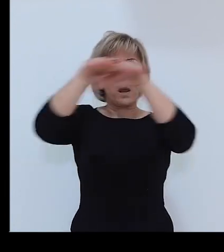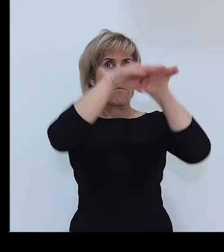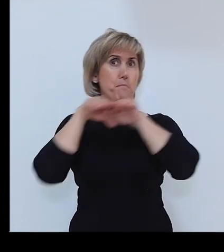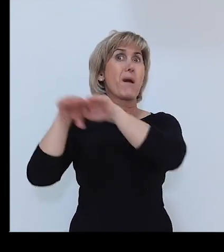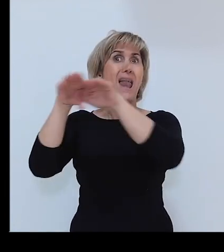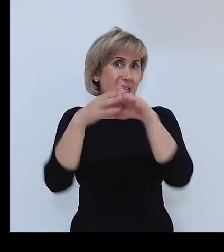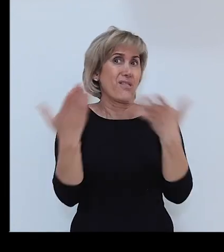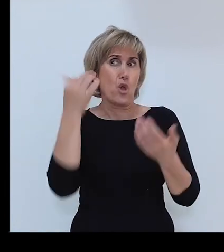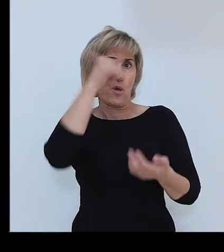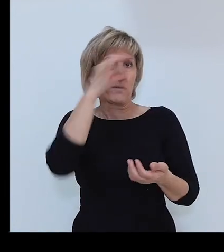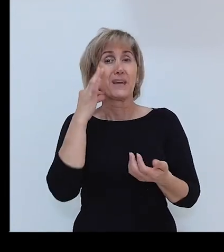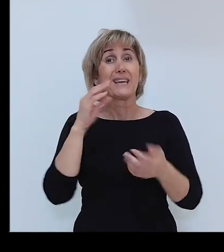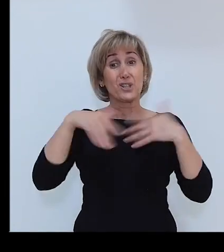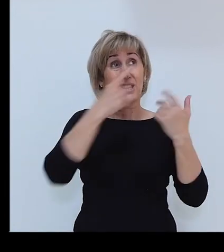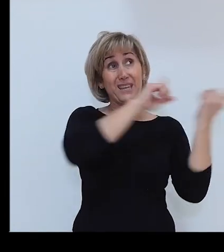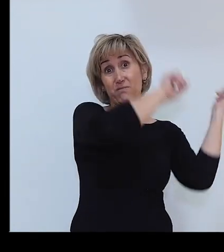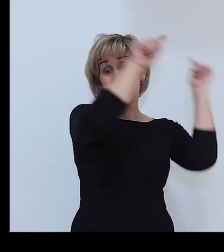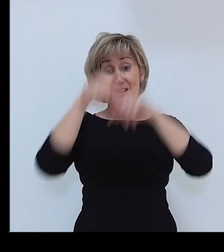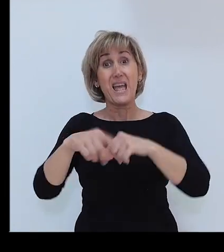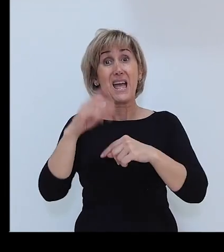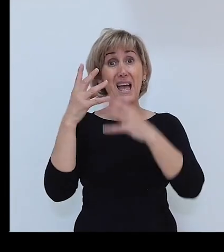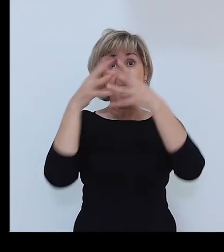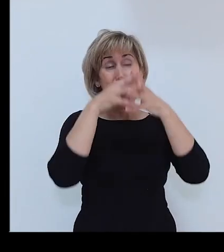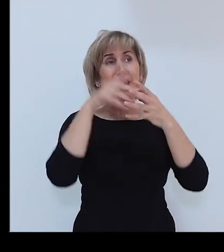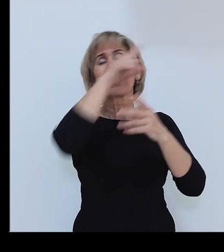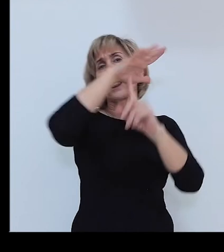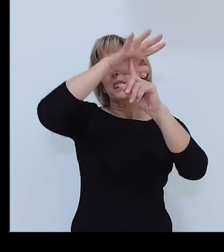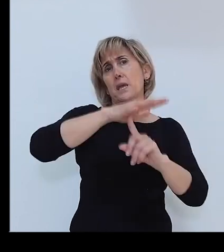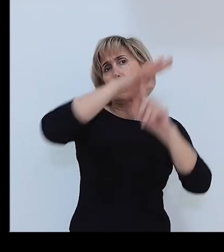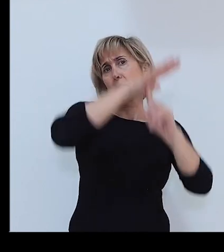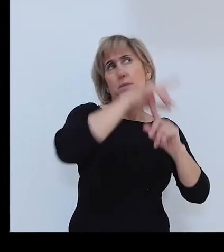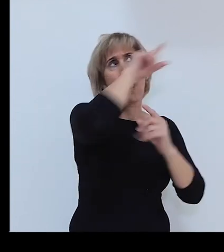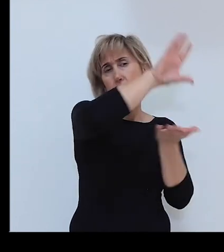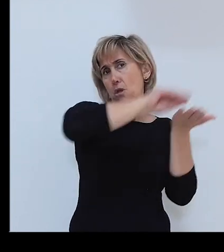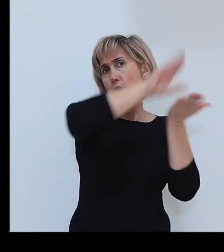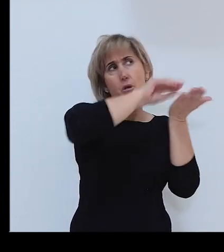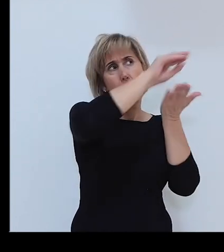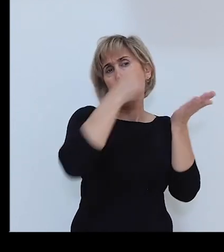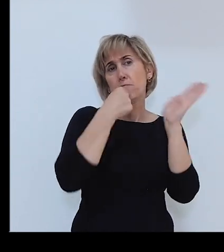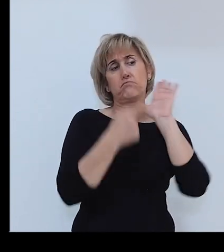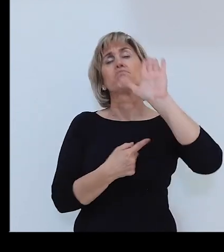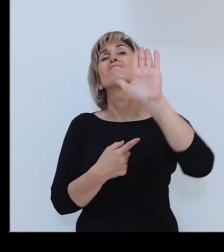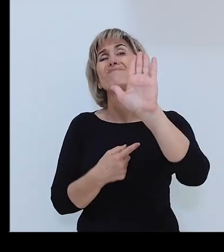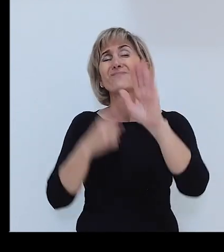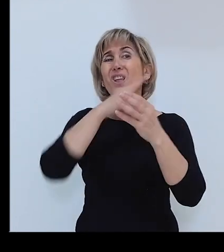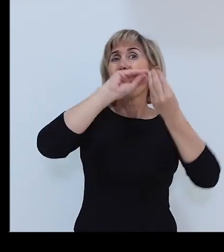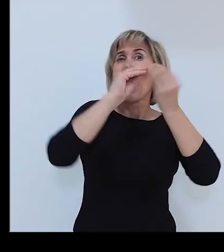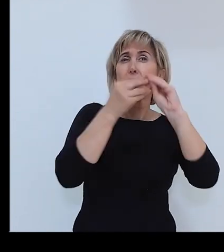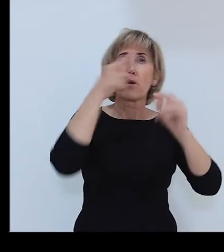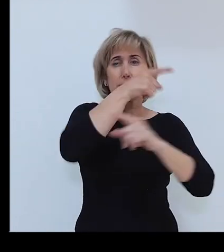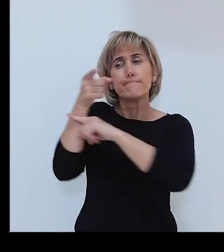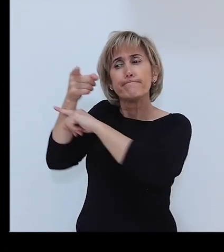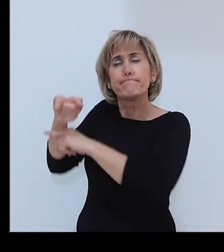la equiparación de la propiedad, con lo que ella se vino de América era con las grandes discriminaciones